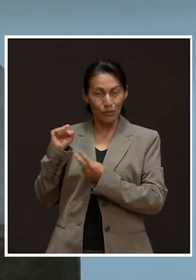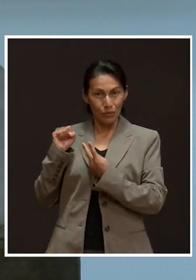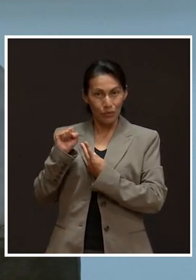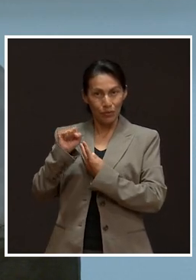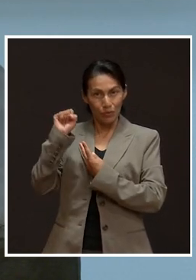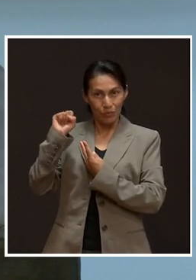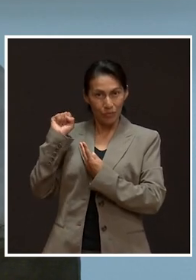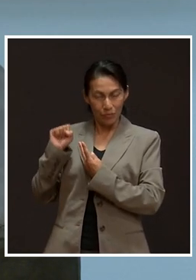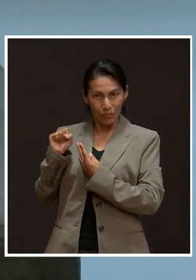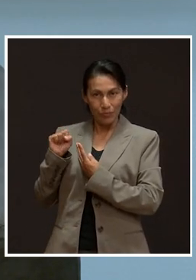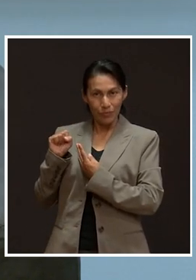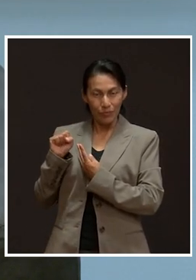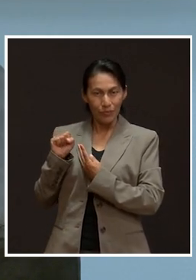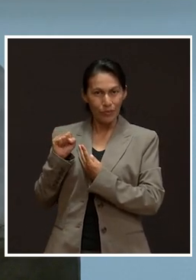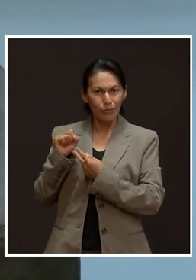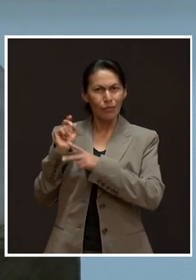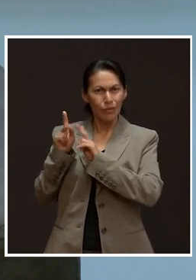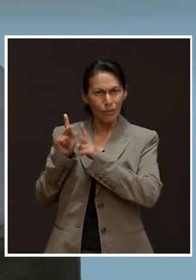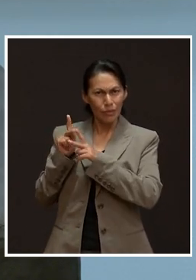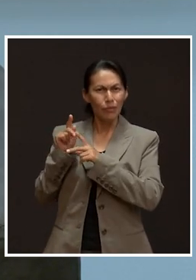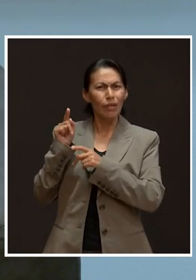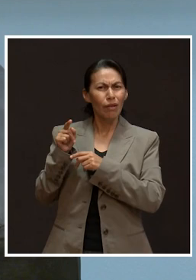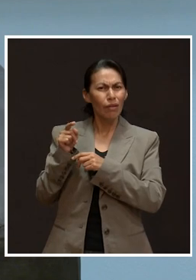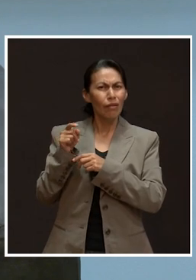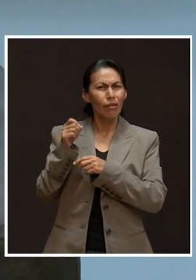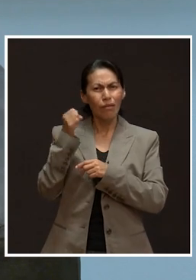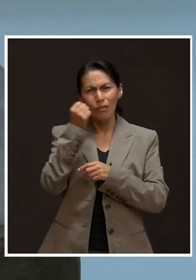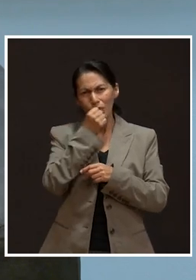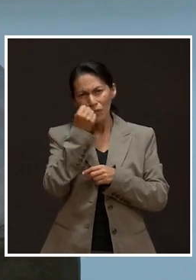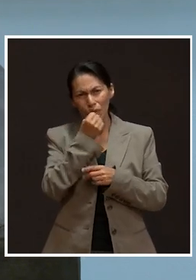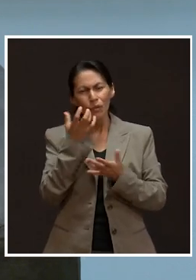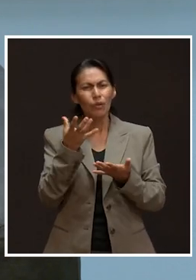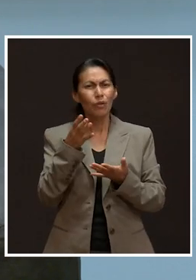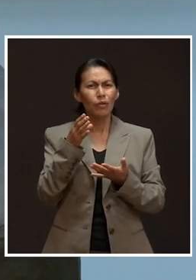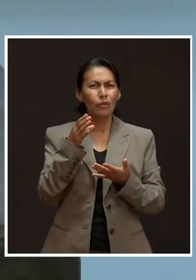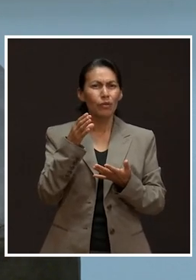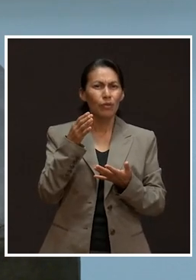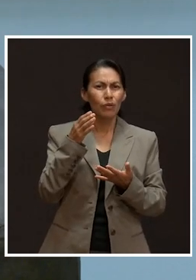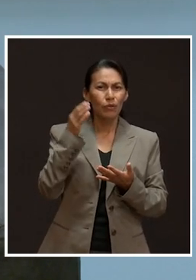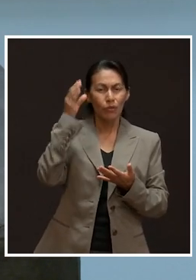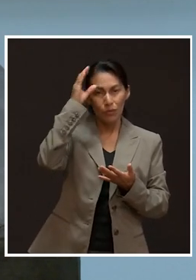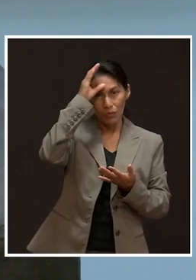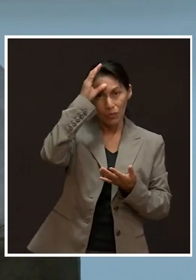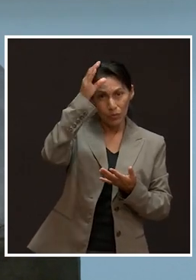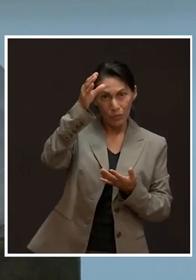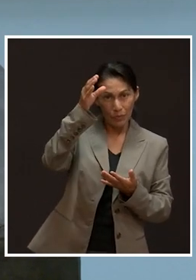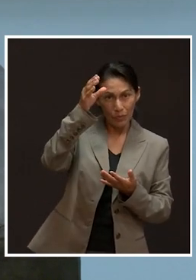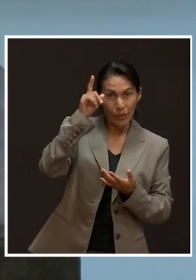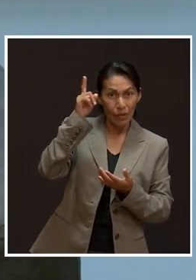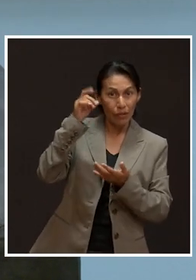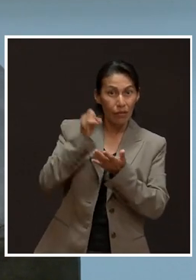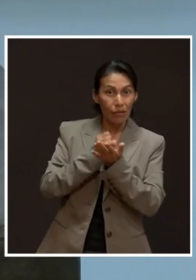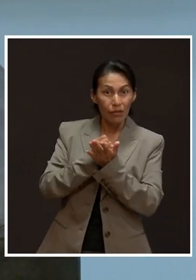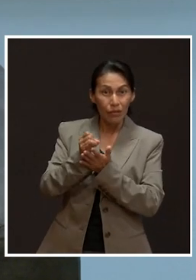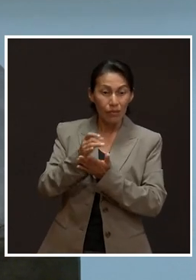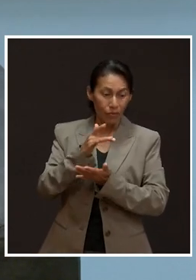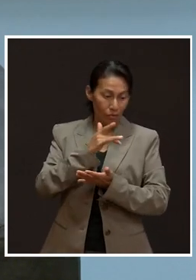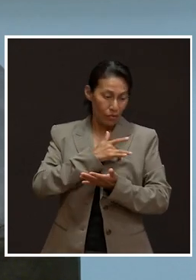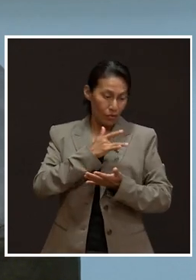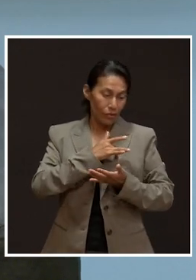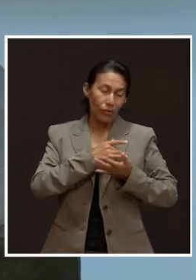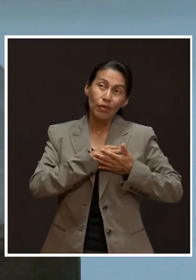Hace dos sábados estuvimos en Tuscla Gutiérrez, y allí, en el sermón